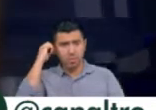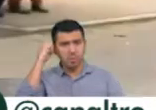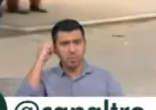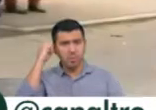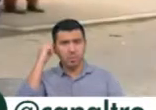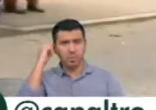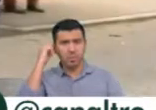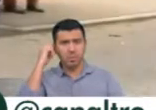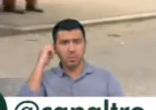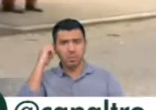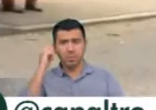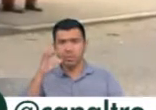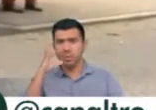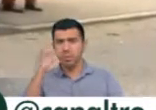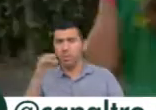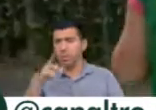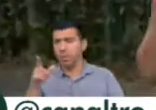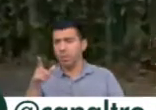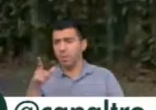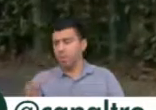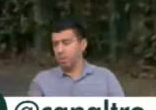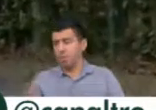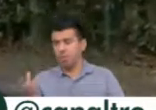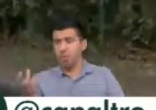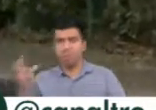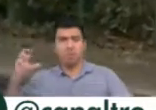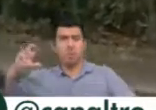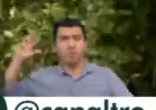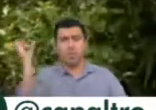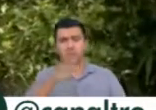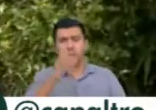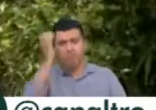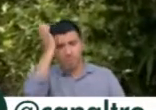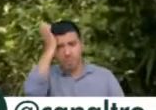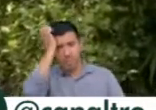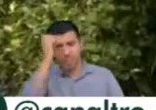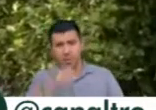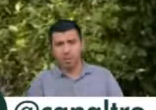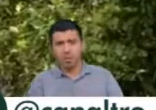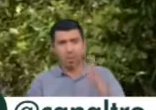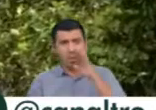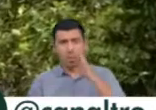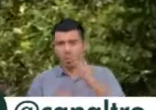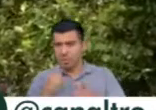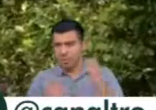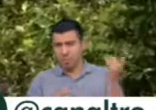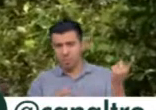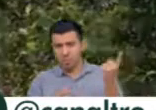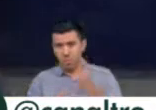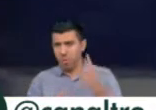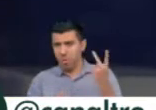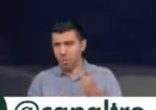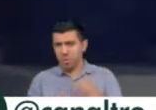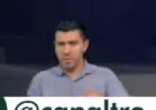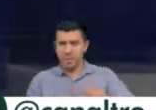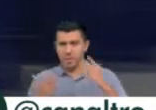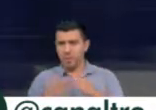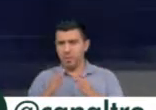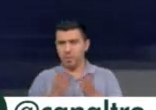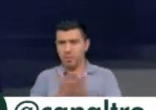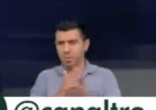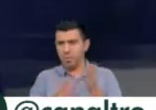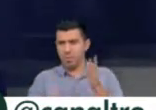su móvil, le lanzó una piedra a su agresor, que se devolvió y le propinó una herida con arma cortopunzante que le ocasionó la